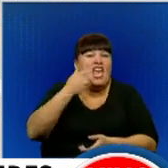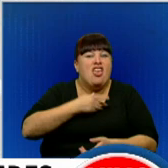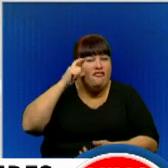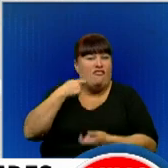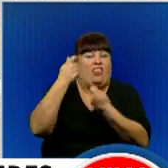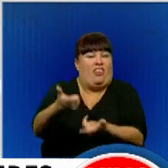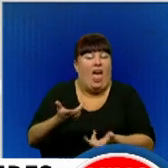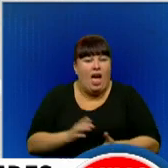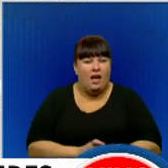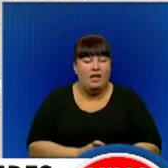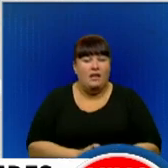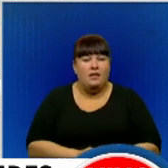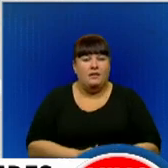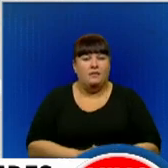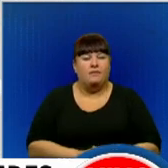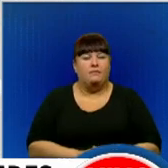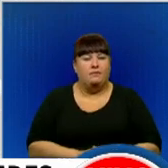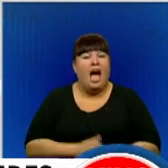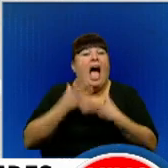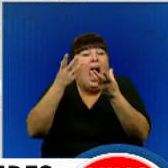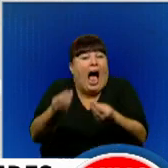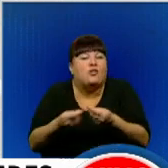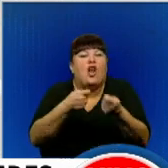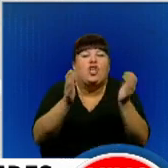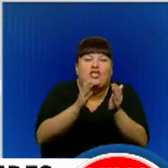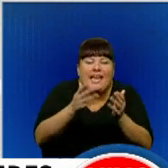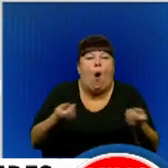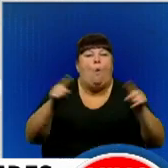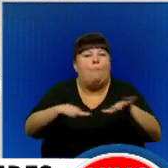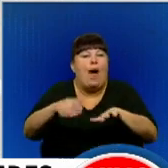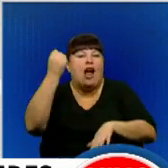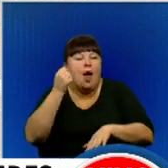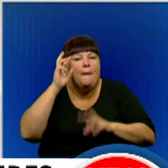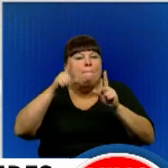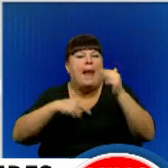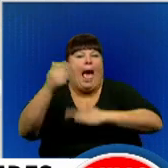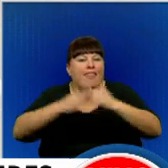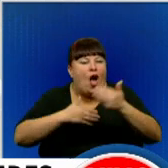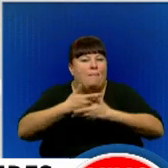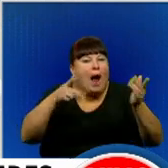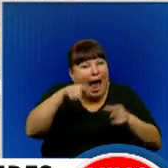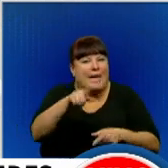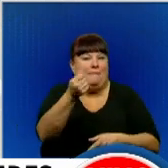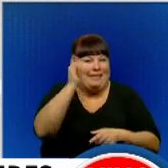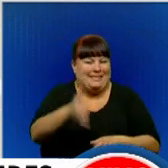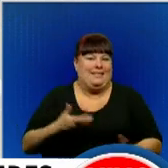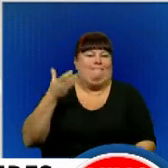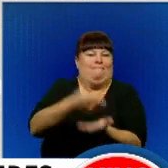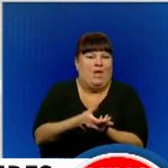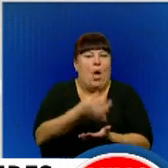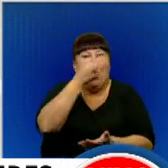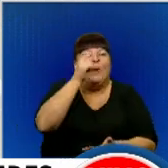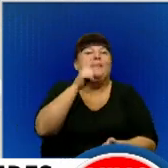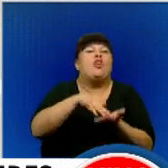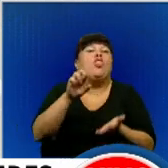ife asistir a los pequeños comercios reactivar la economía con un plan de obras públicas ahí está la plata 20 mil